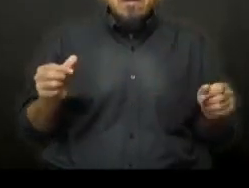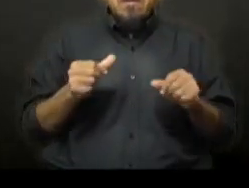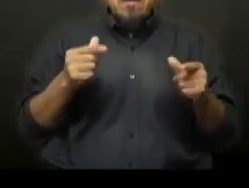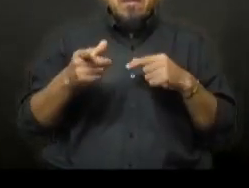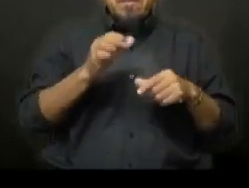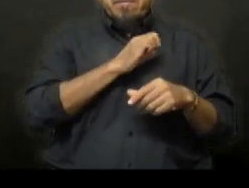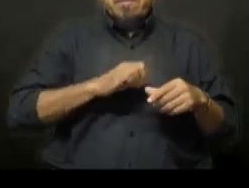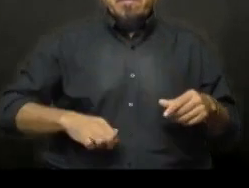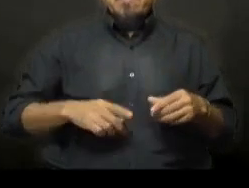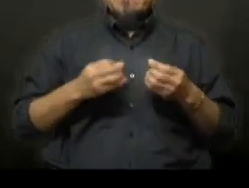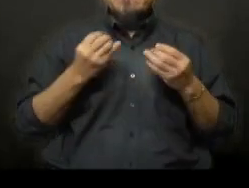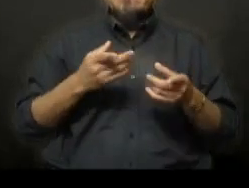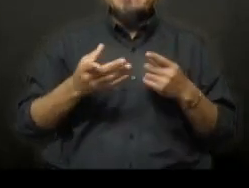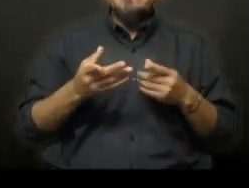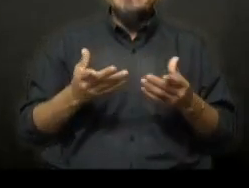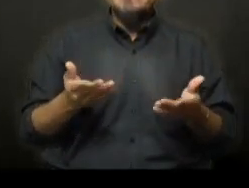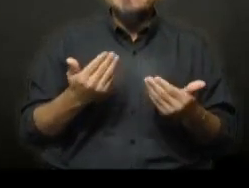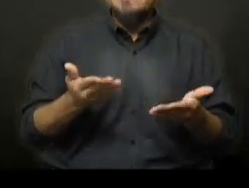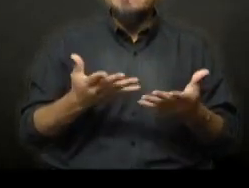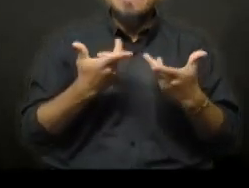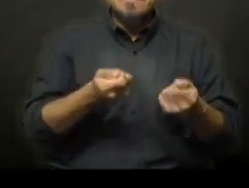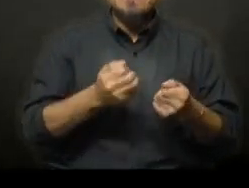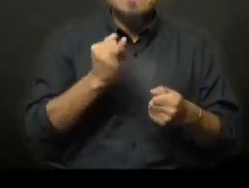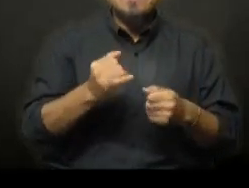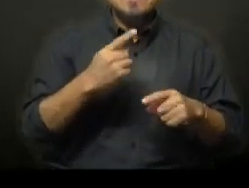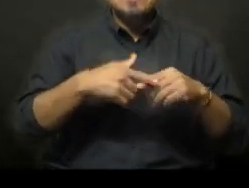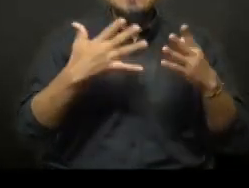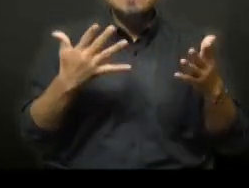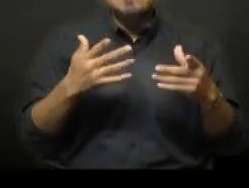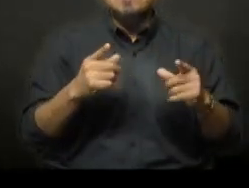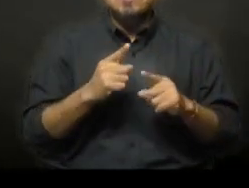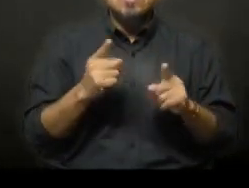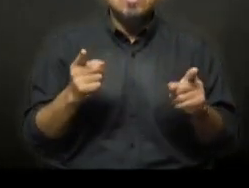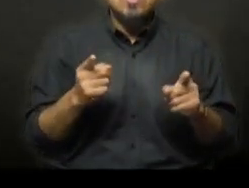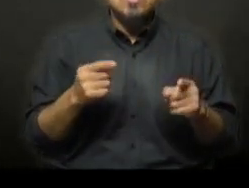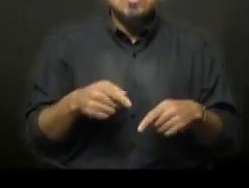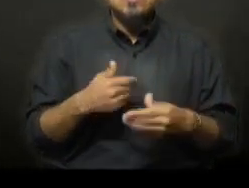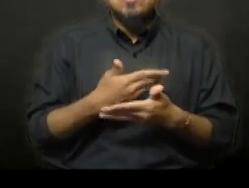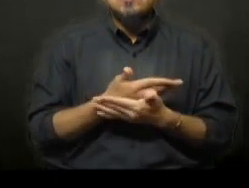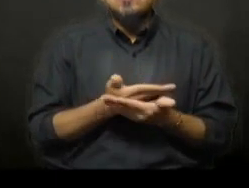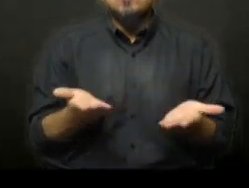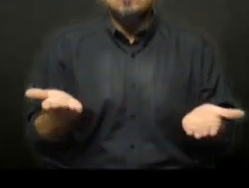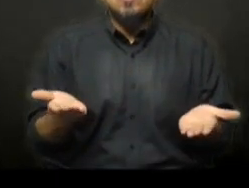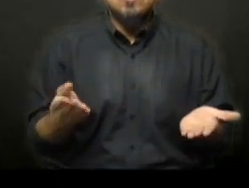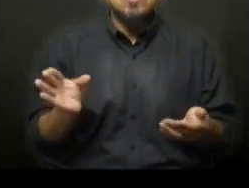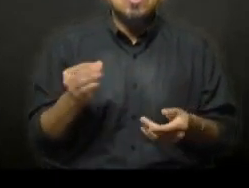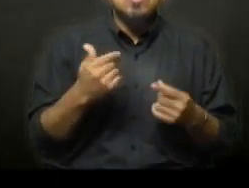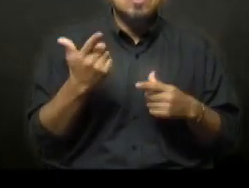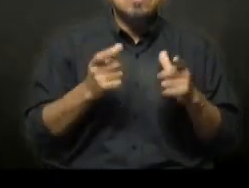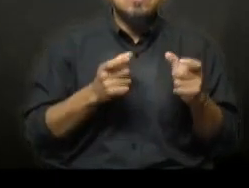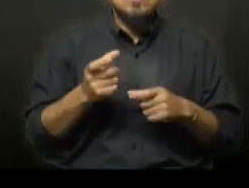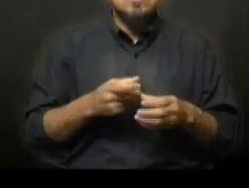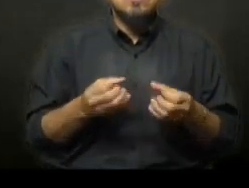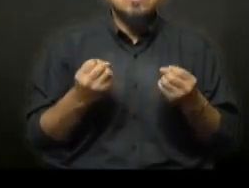el Estado. ¿Por qué le da el apoyo a festivales donde no abre el abanico a toda la población? Porque